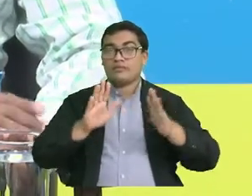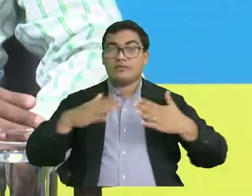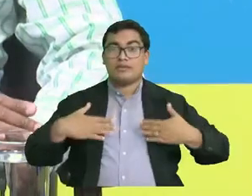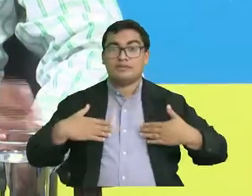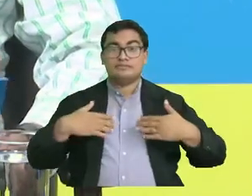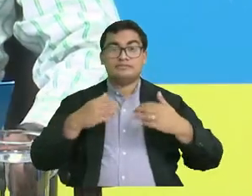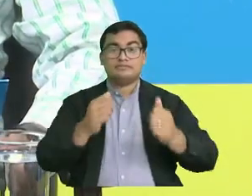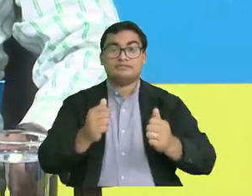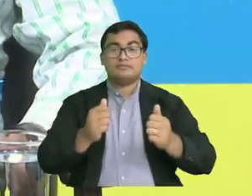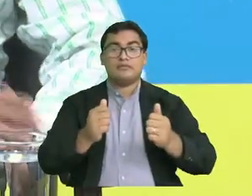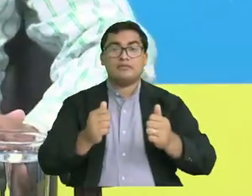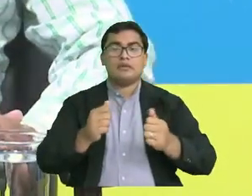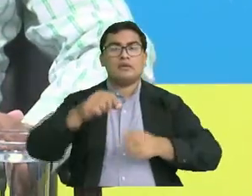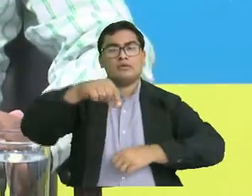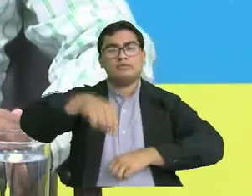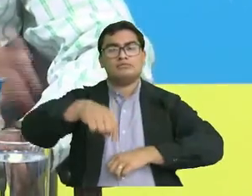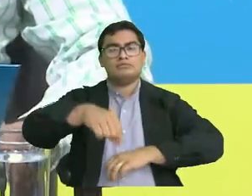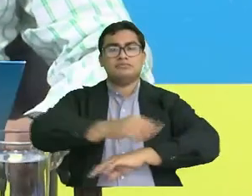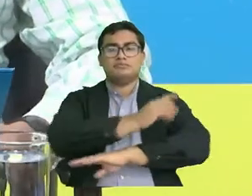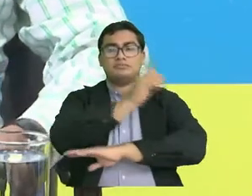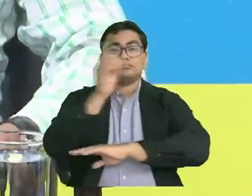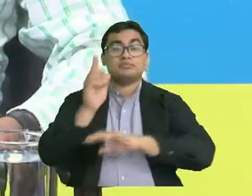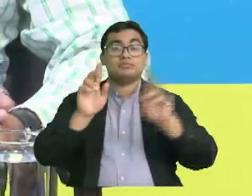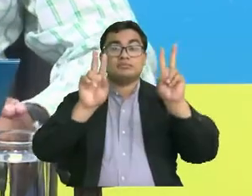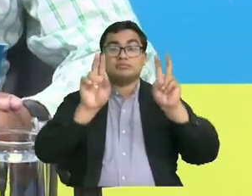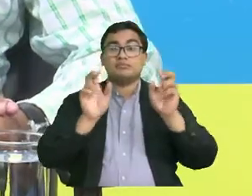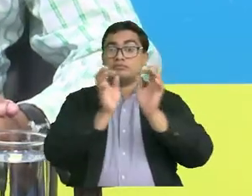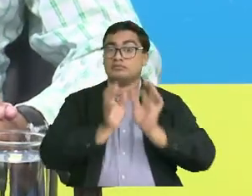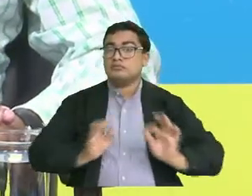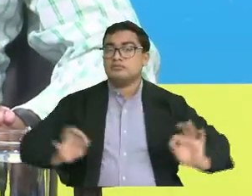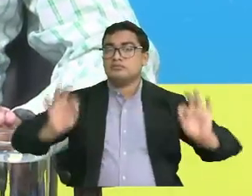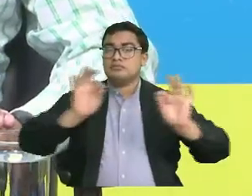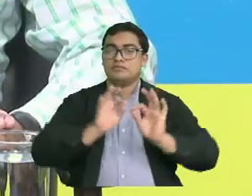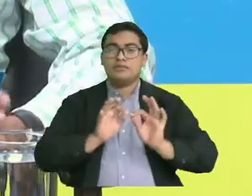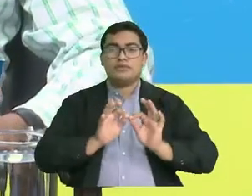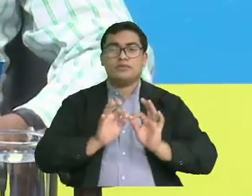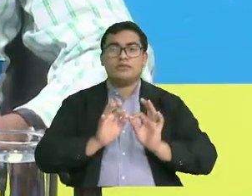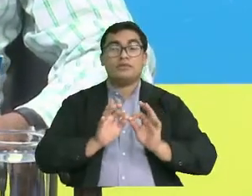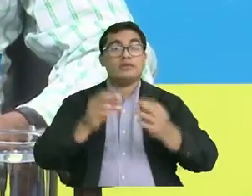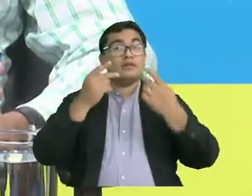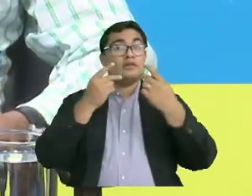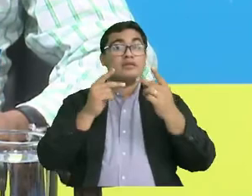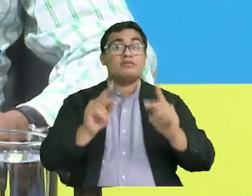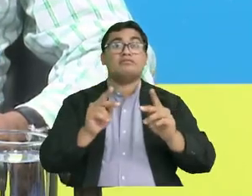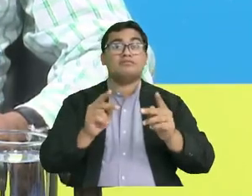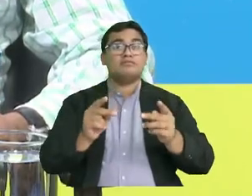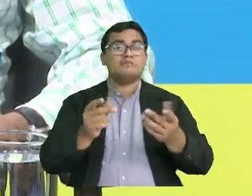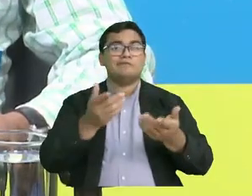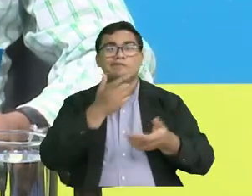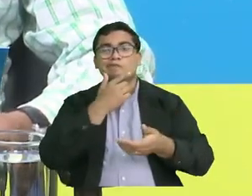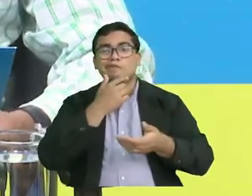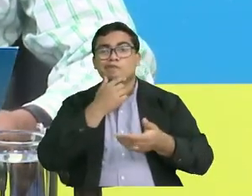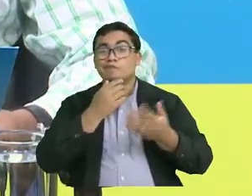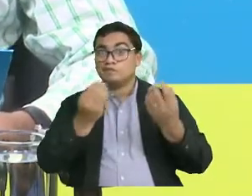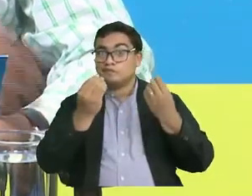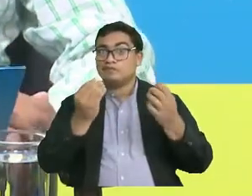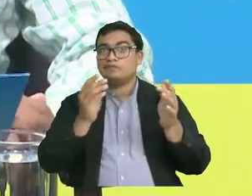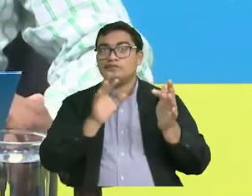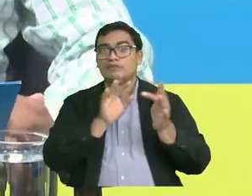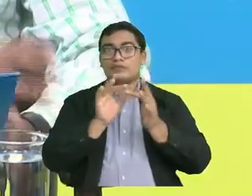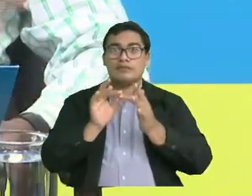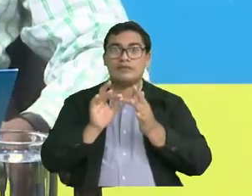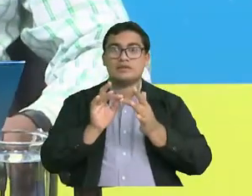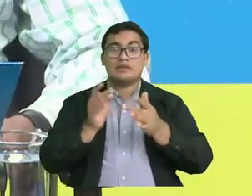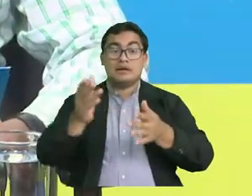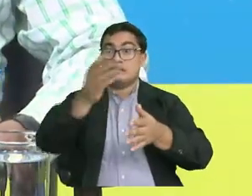Salud. El día de hoy tenemos un tema muy interesante como todos los días, pero muy peculiar, algo que no